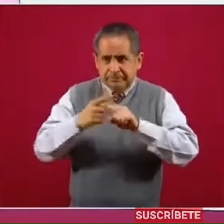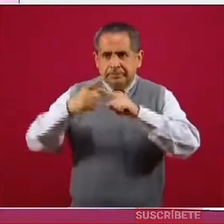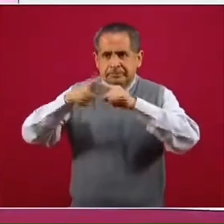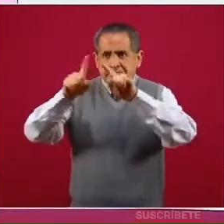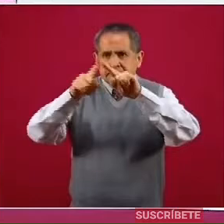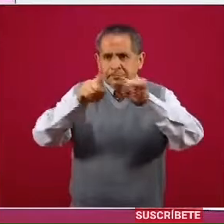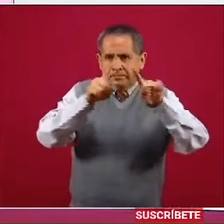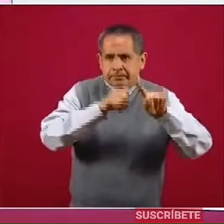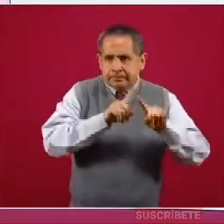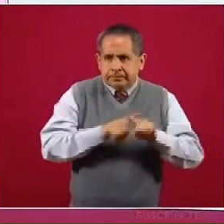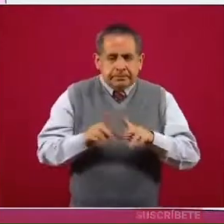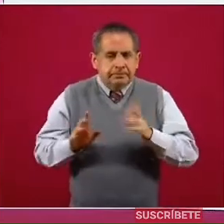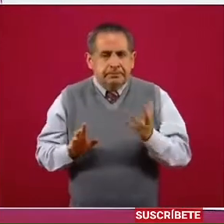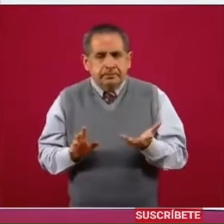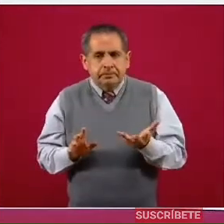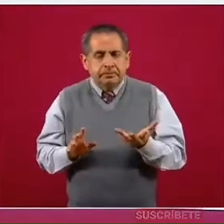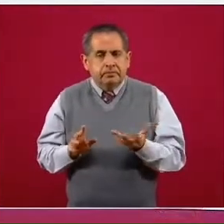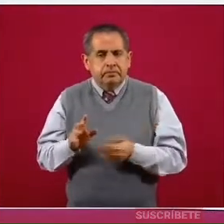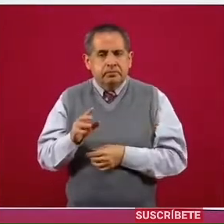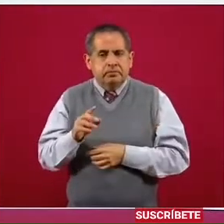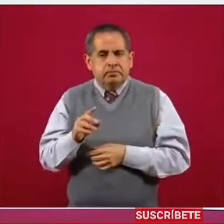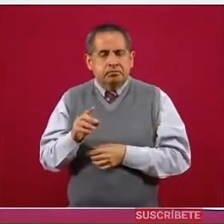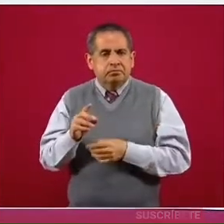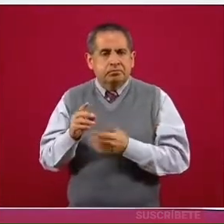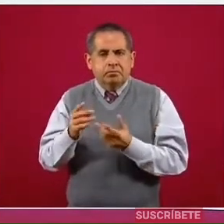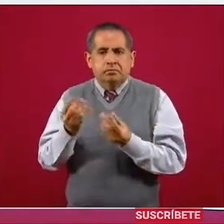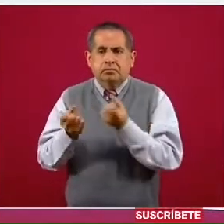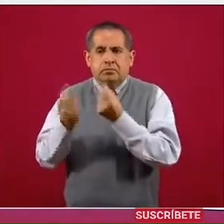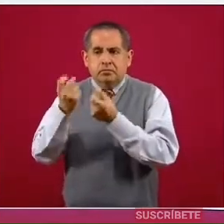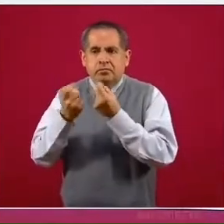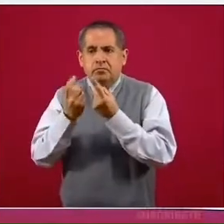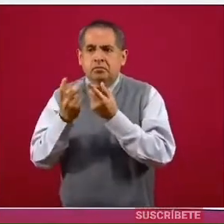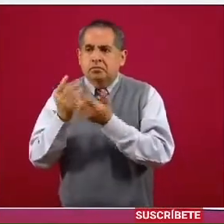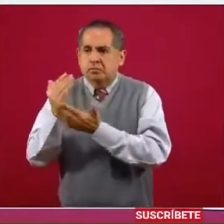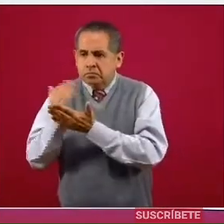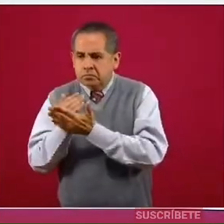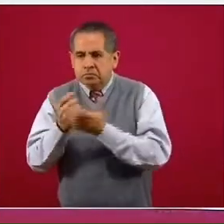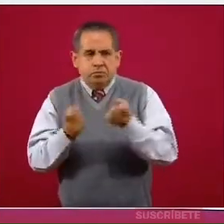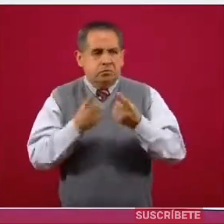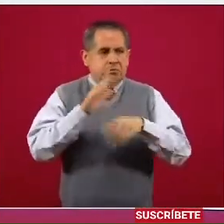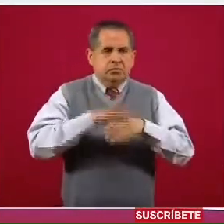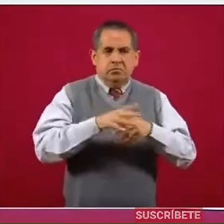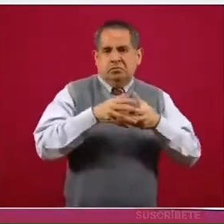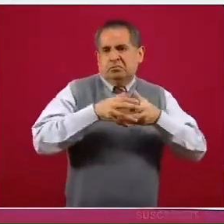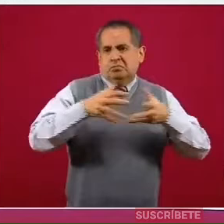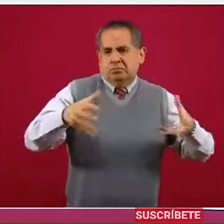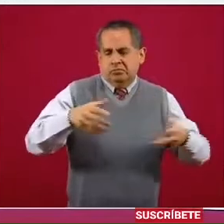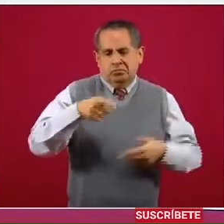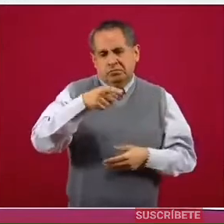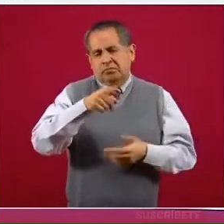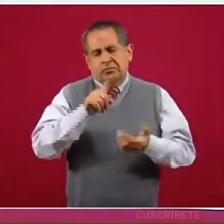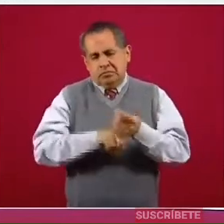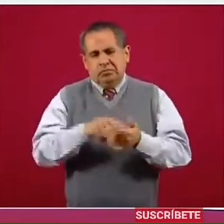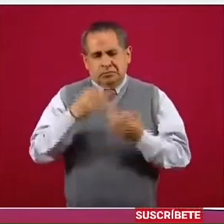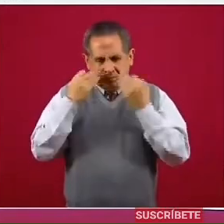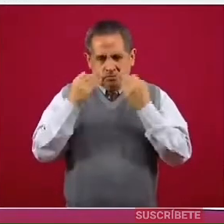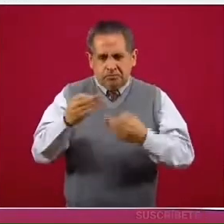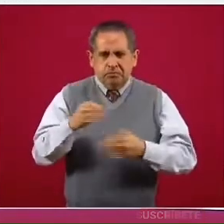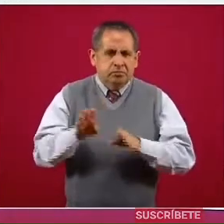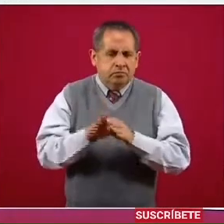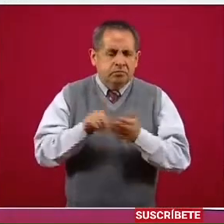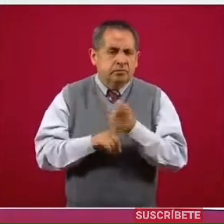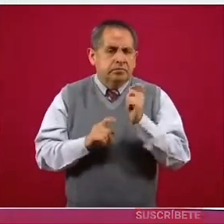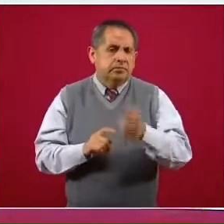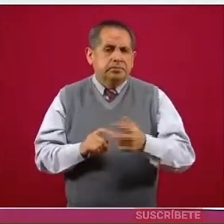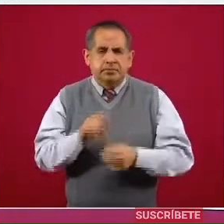tenemos distinta intensidad en la incidencia, que es un reflejo de la